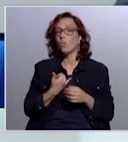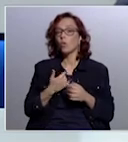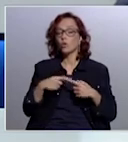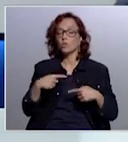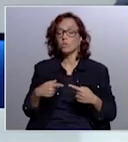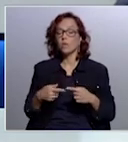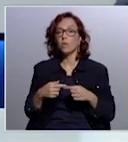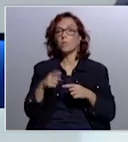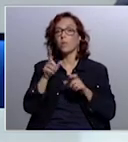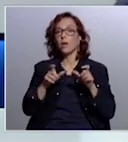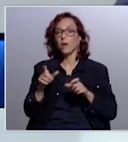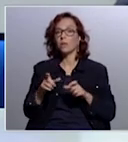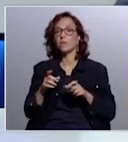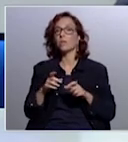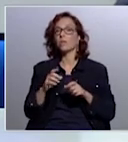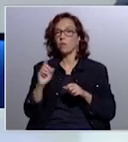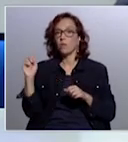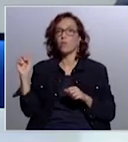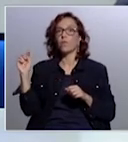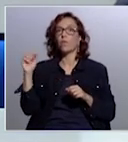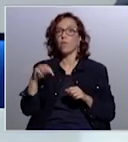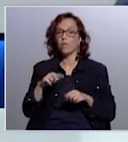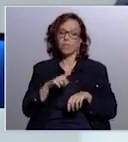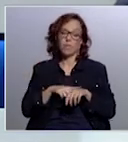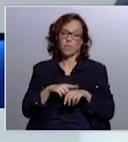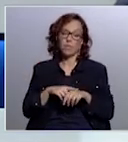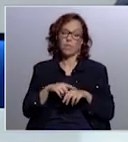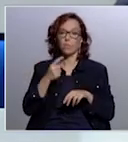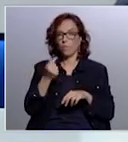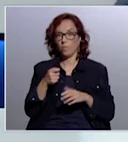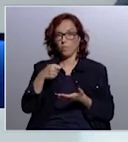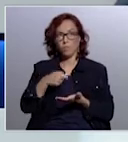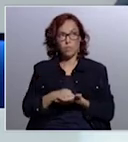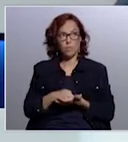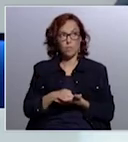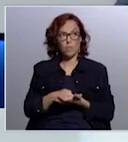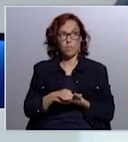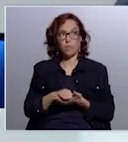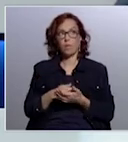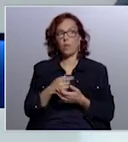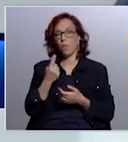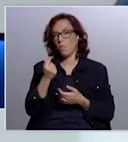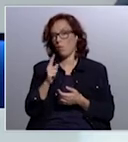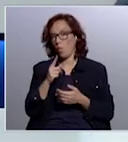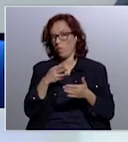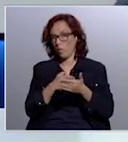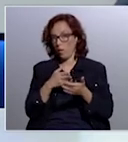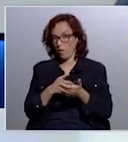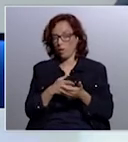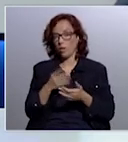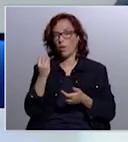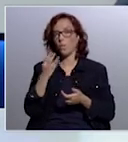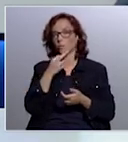seguimos haciendo para que la gente atraviese la ciudad disponga de su tiempo de su dinero que tiene o no es una barrera realmente cuando la gente dice